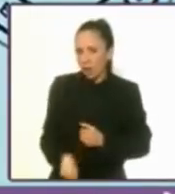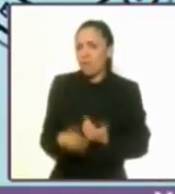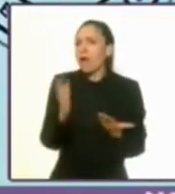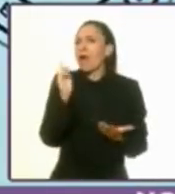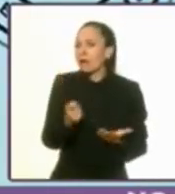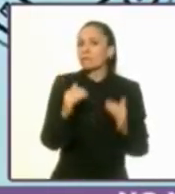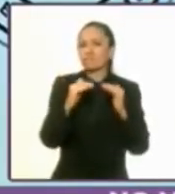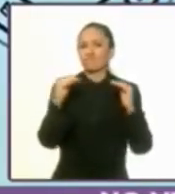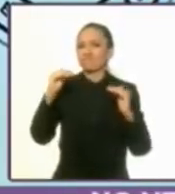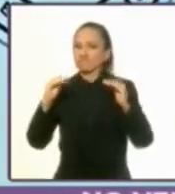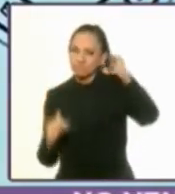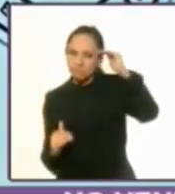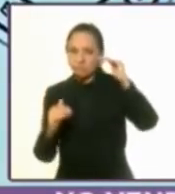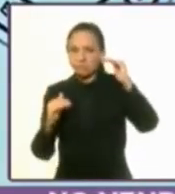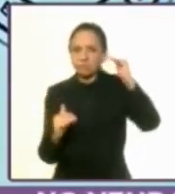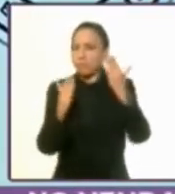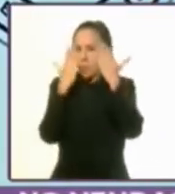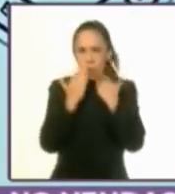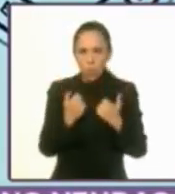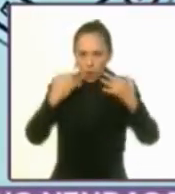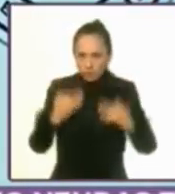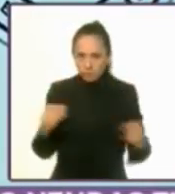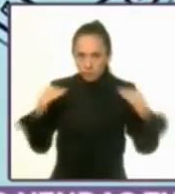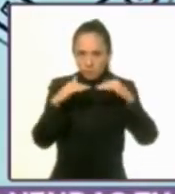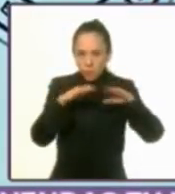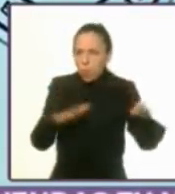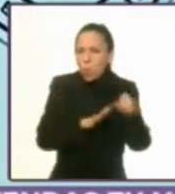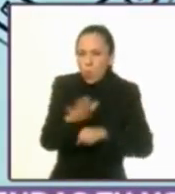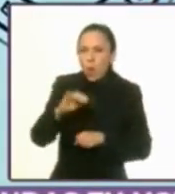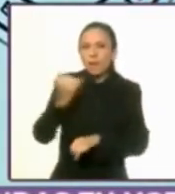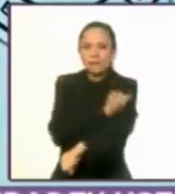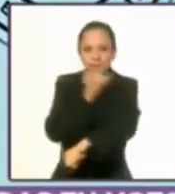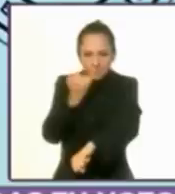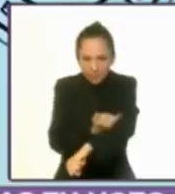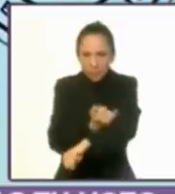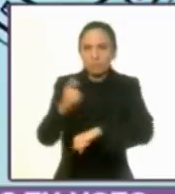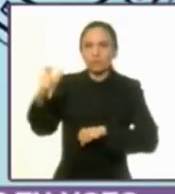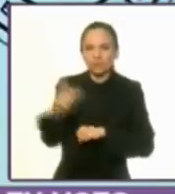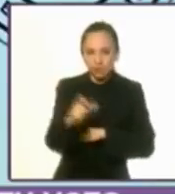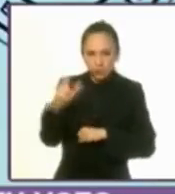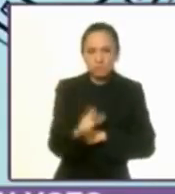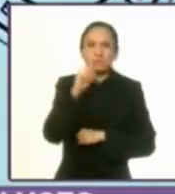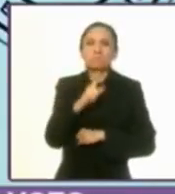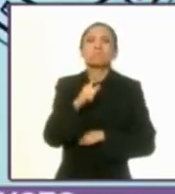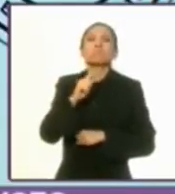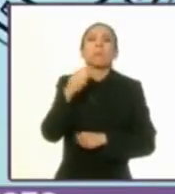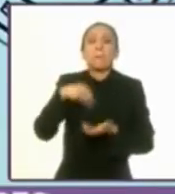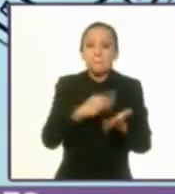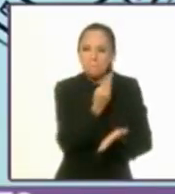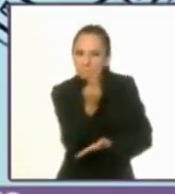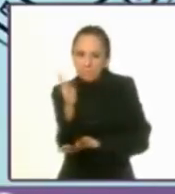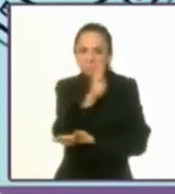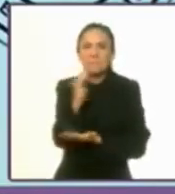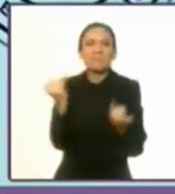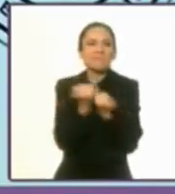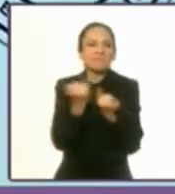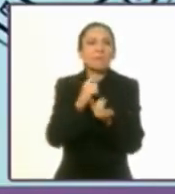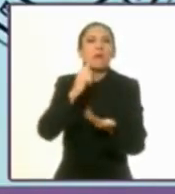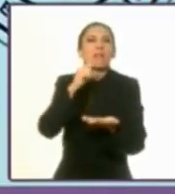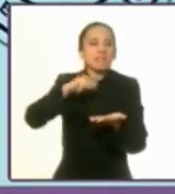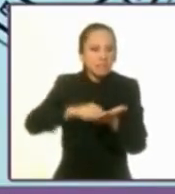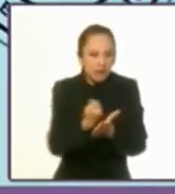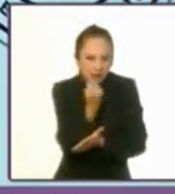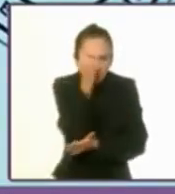importante de esta ciudad la zona oriente iztapalapa xochimilco milpa alta tláhuac la zona que tiene mayor población